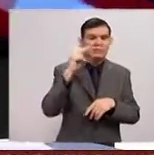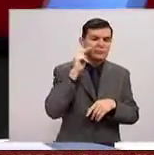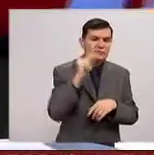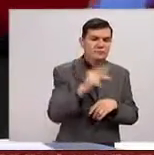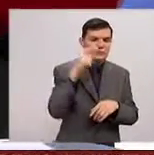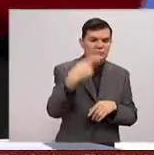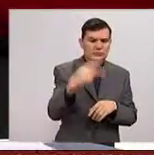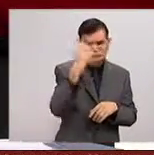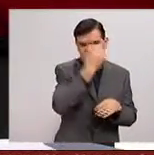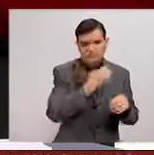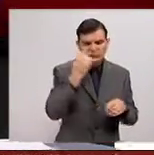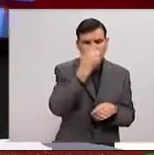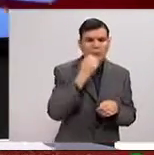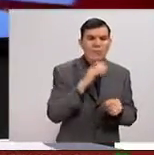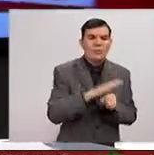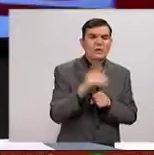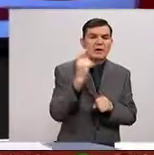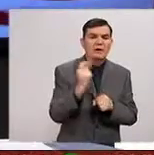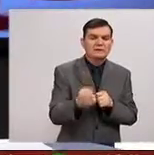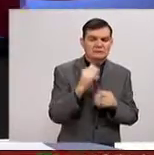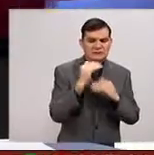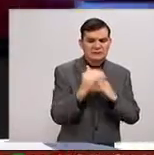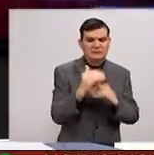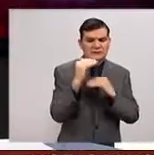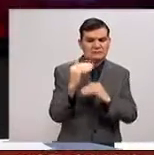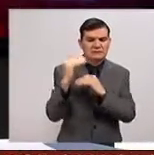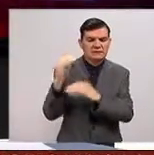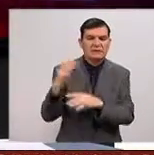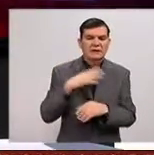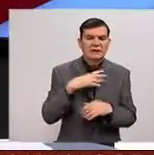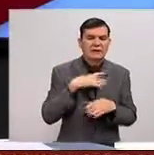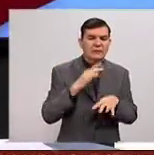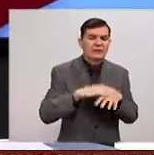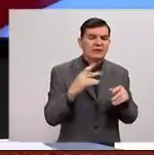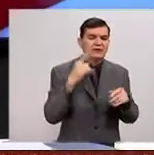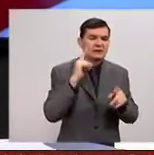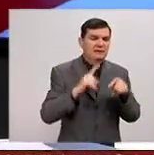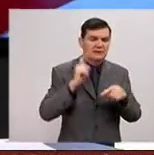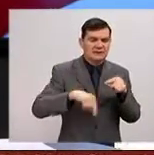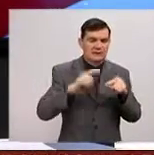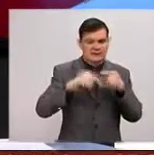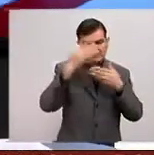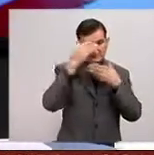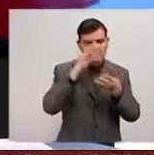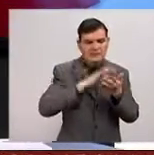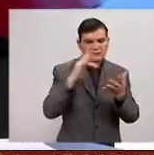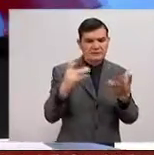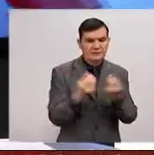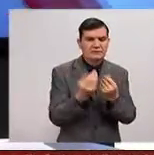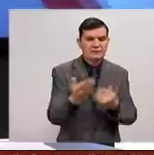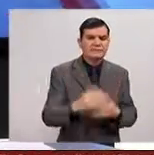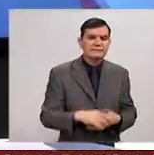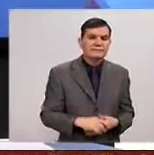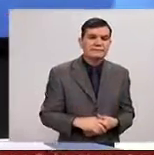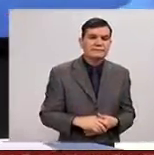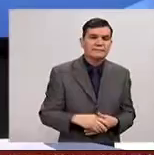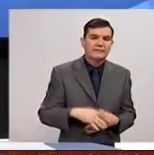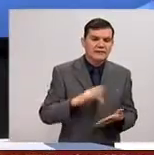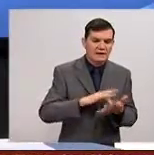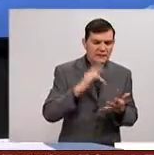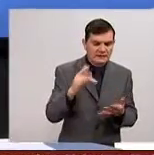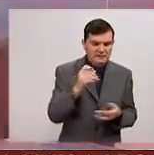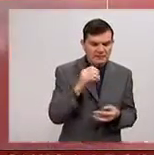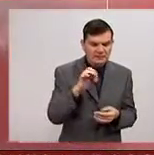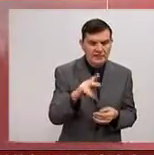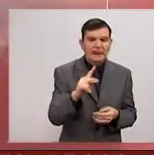desde tu análisis, ¿en qué etapa estamos frente a la lucha contra el terrorismo? Muchísimas gracias por estar con nosotros. Gracias, Omar. Un